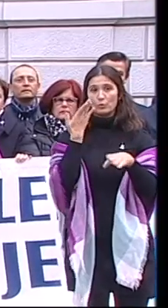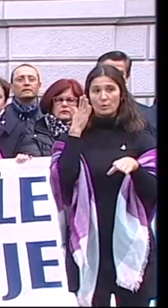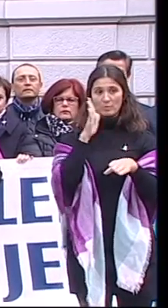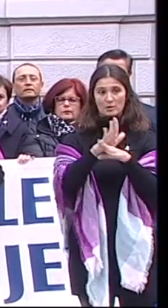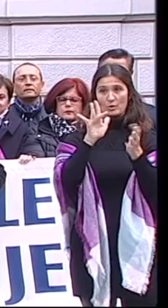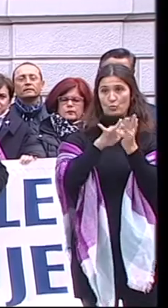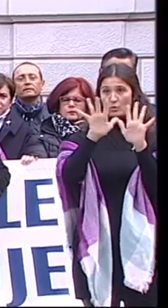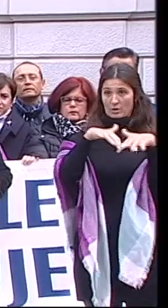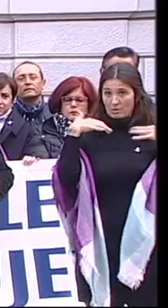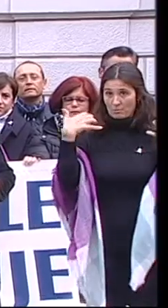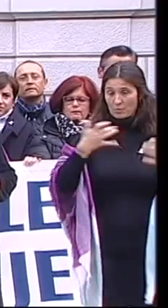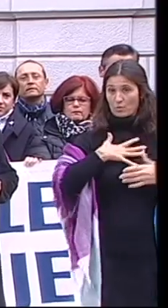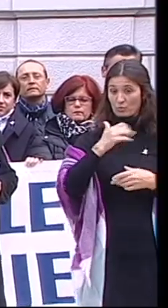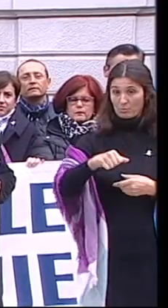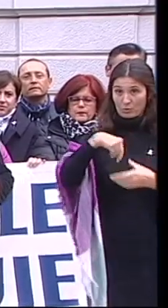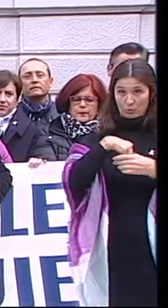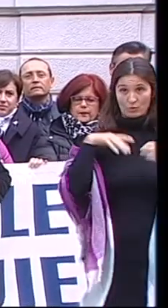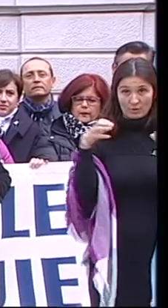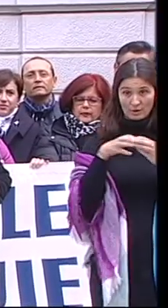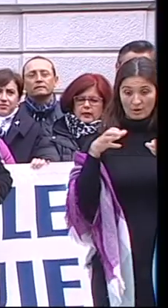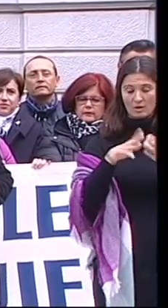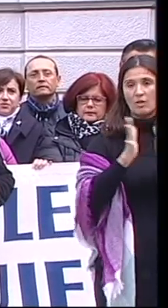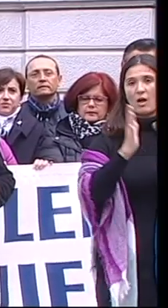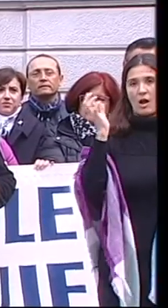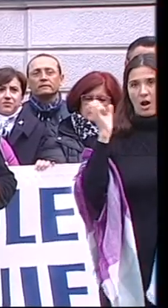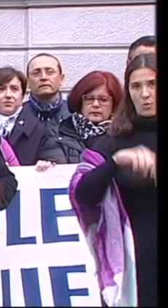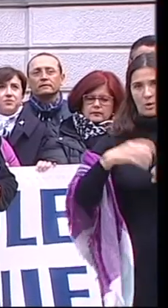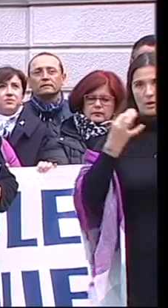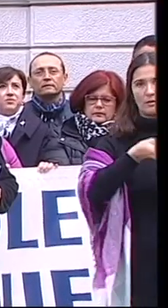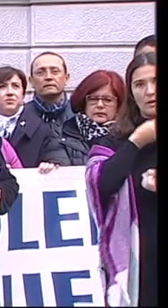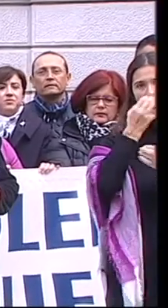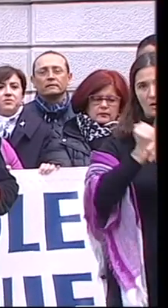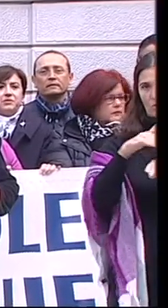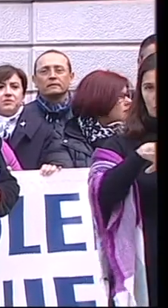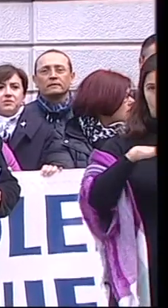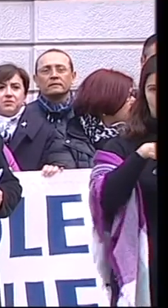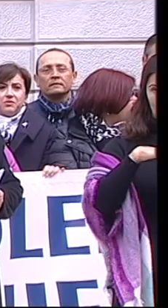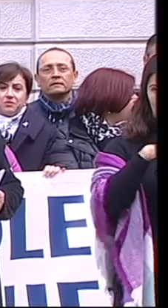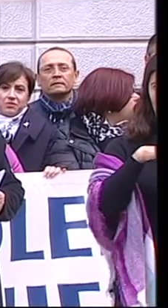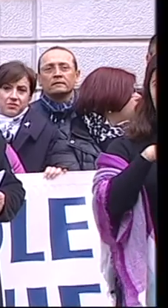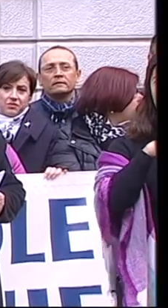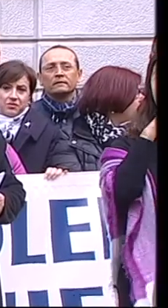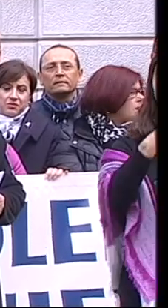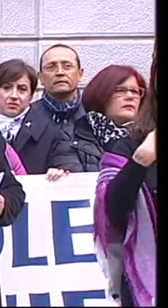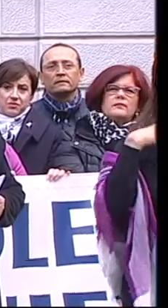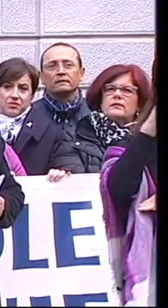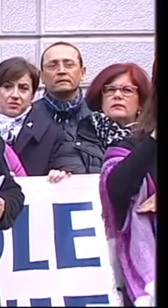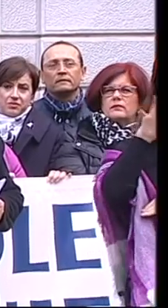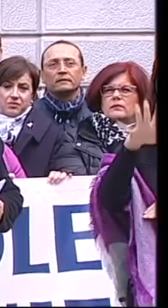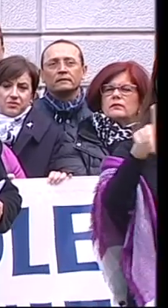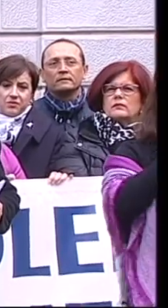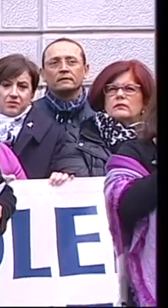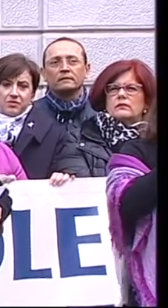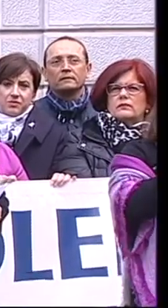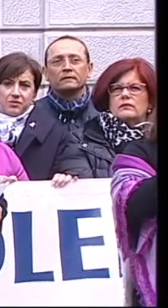en el Pleno del Ayuntamiento de Granada acuerdan la siguiente declaración institucional con motivo del 25